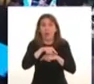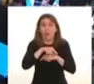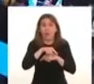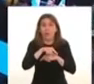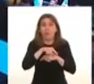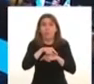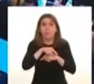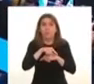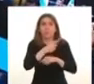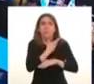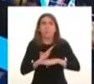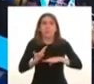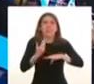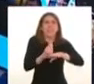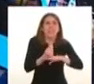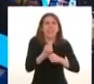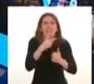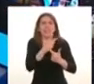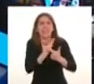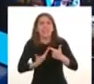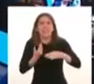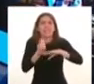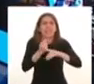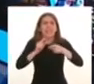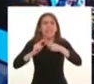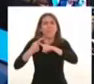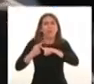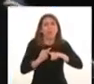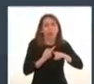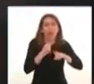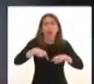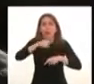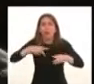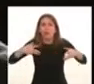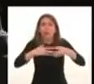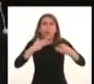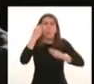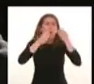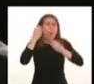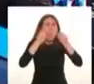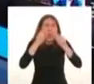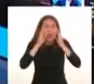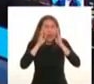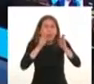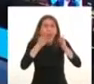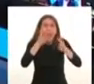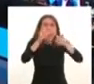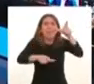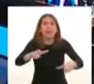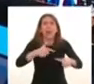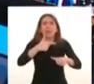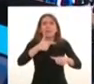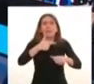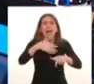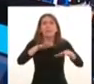un presidente, una vicepresidenta, funcionarios preocupados por los que peor están. Por darle